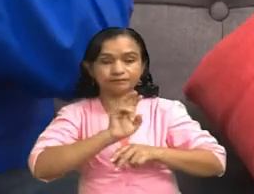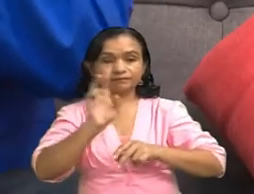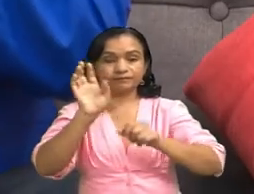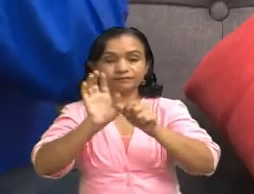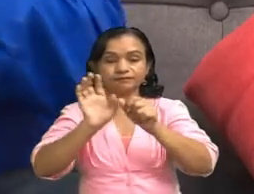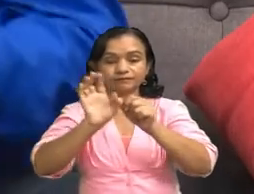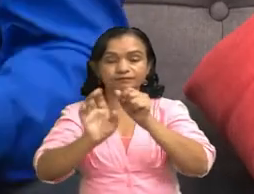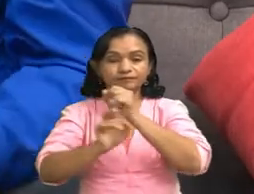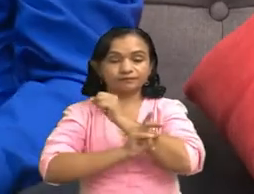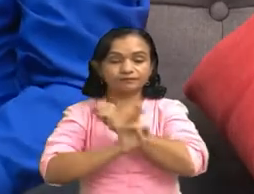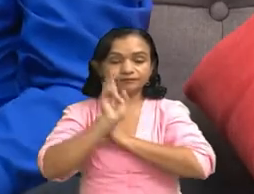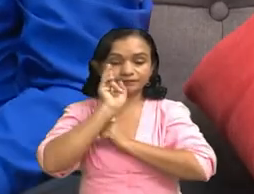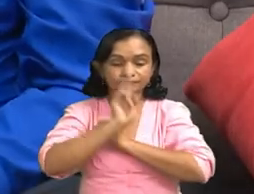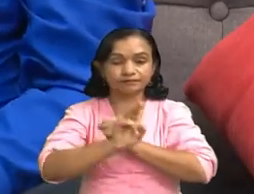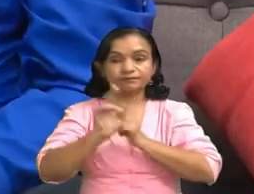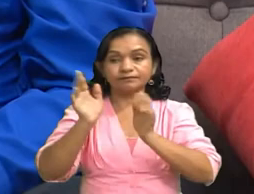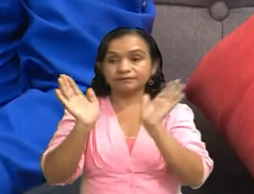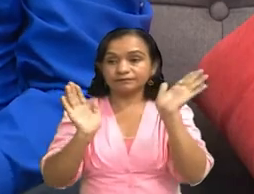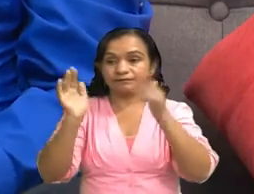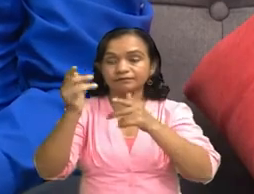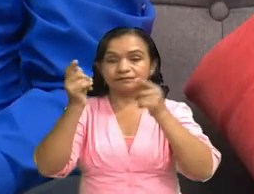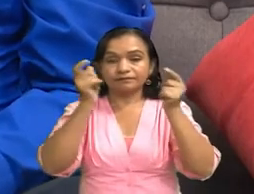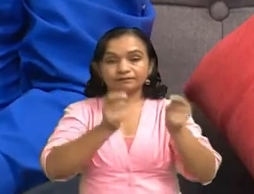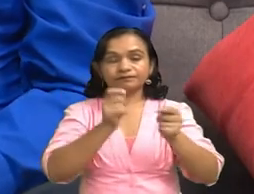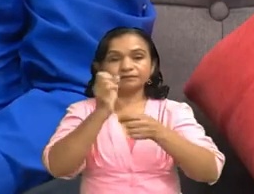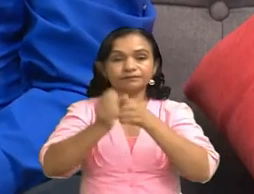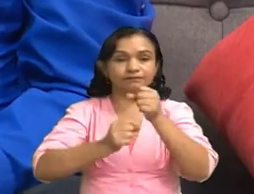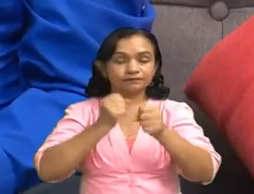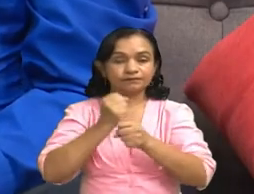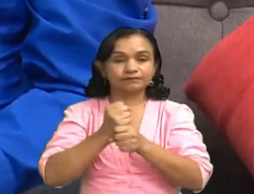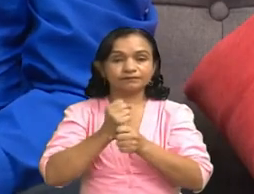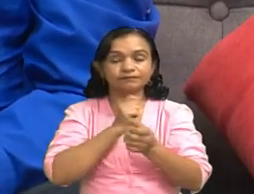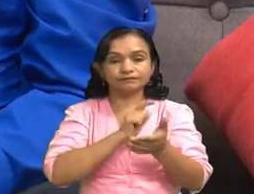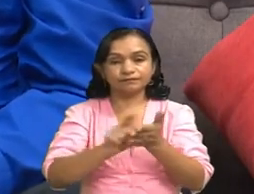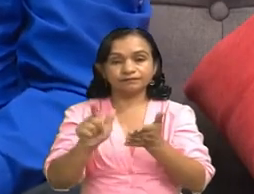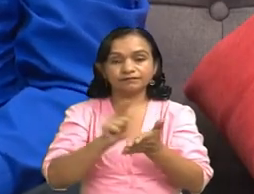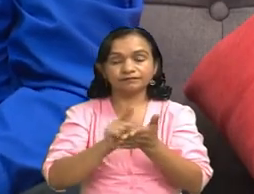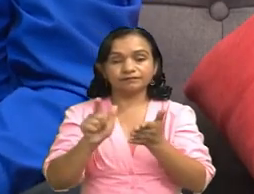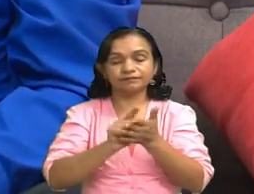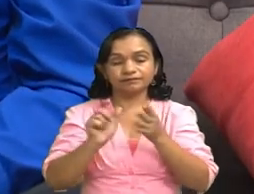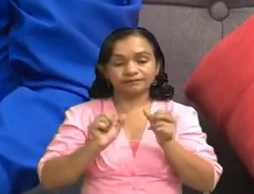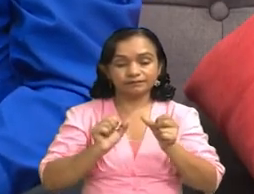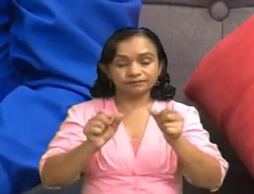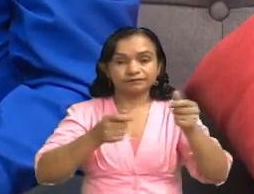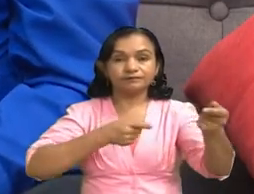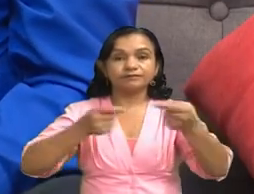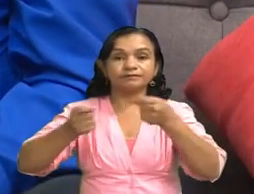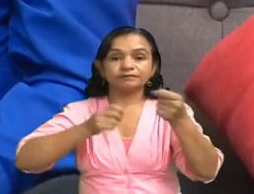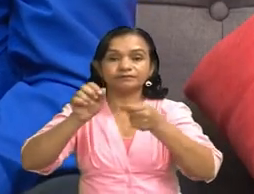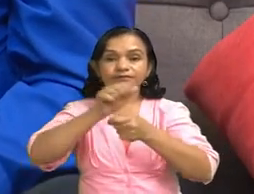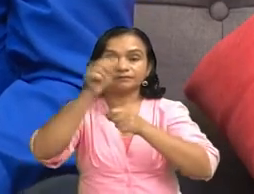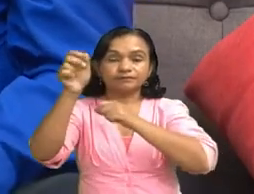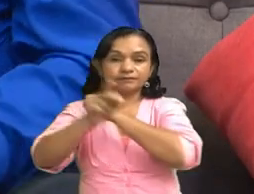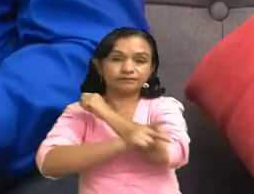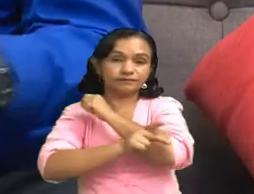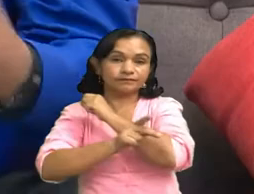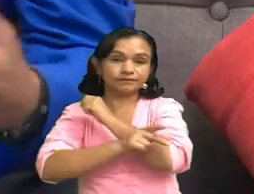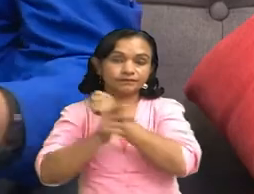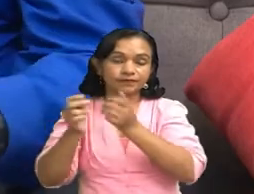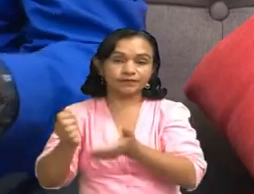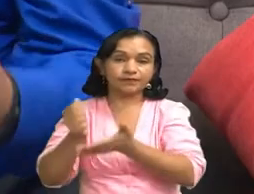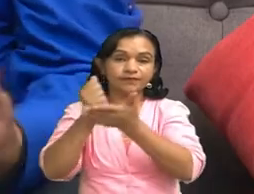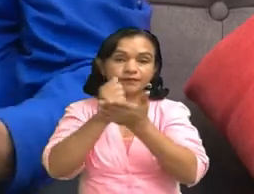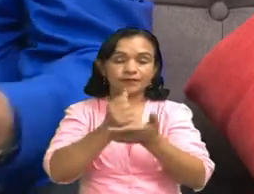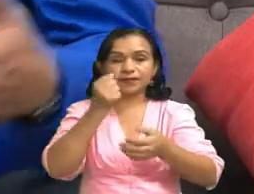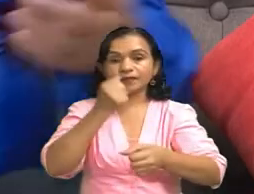país y nos entregan un certificado cada año o cada 2 años para seguir exportando. Ok. ¿Eso qué te genera?